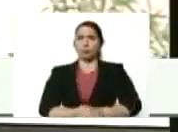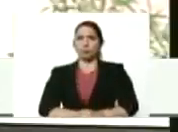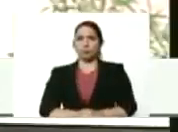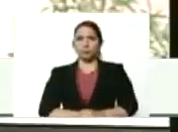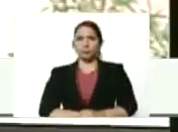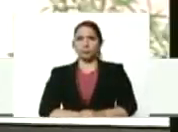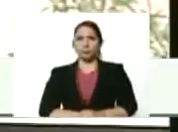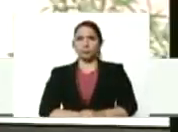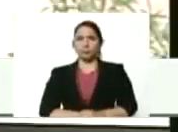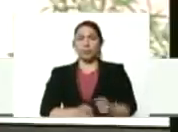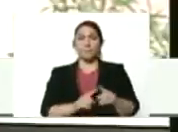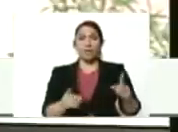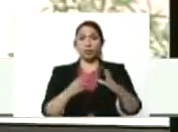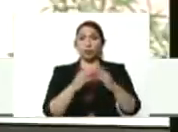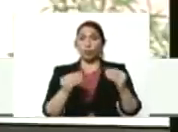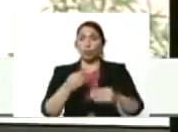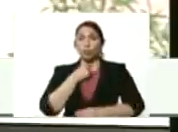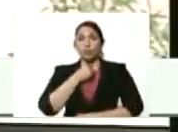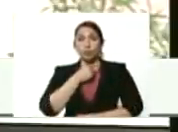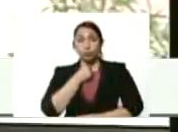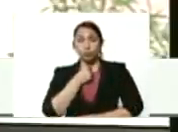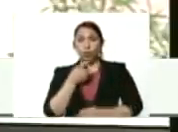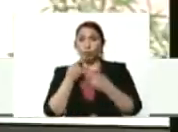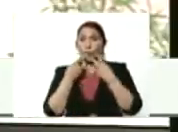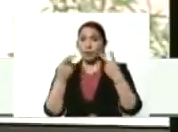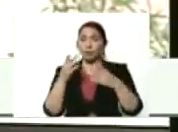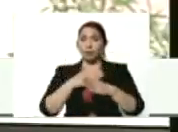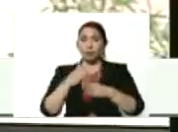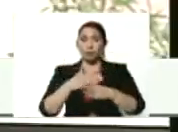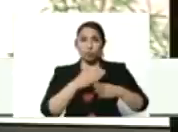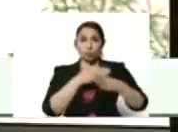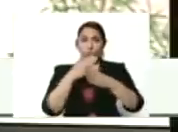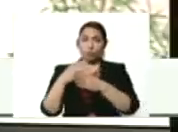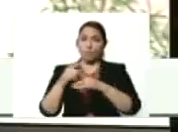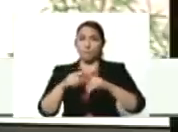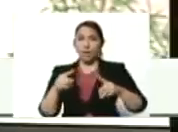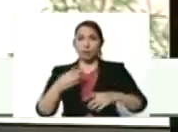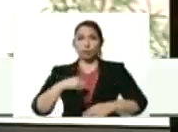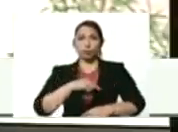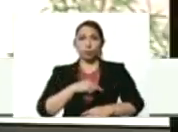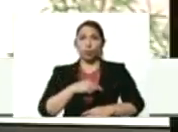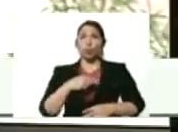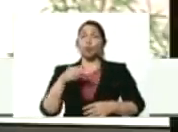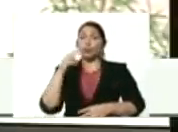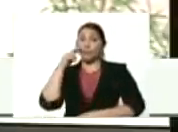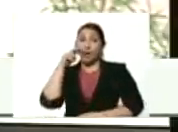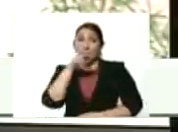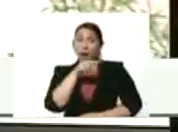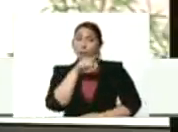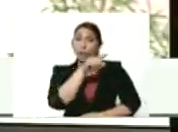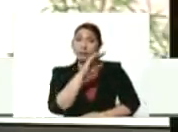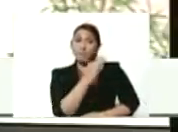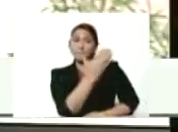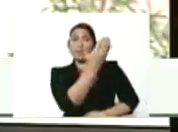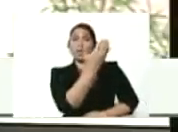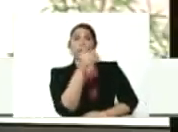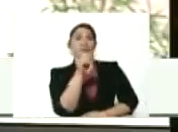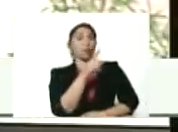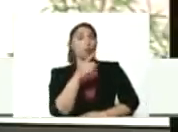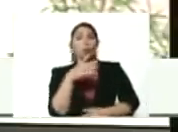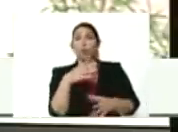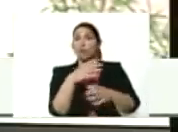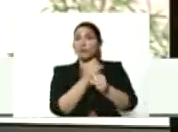Pero todo esto me gusta compartirlo para que nos veamos en ese espejo. No nos